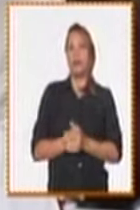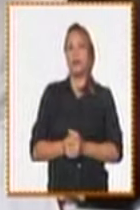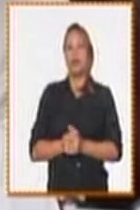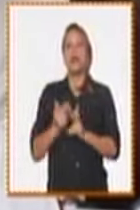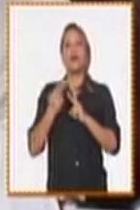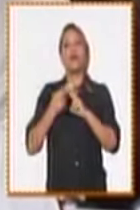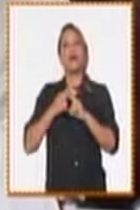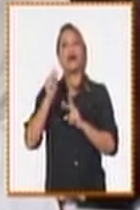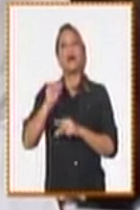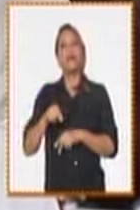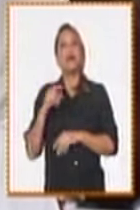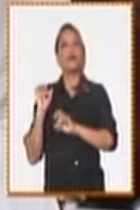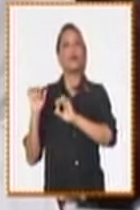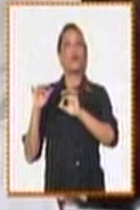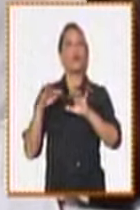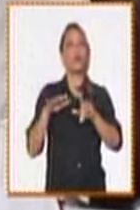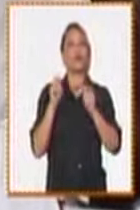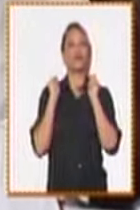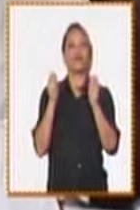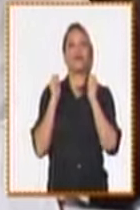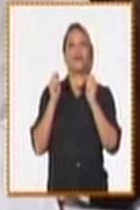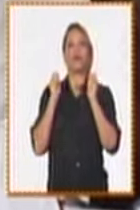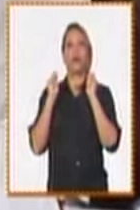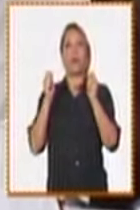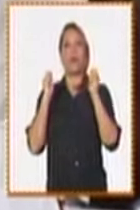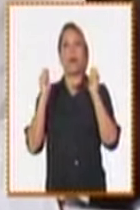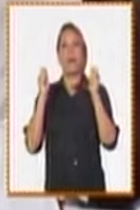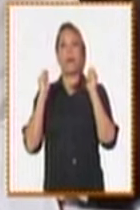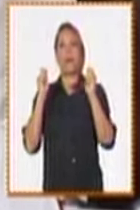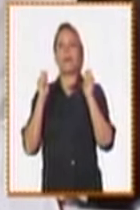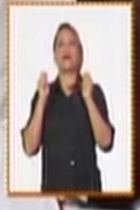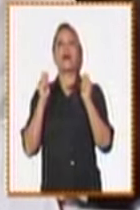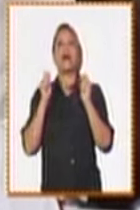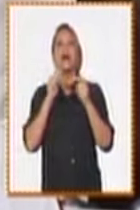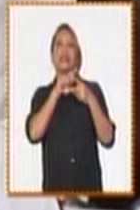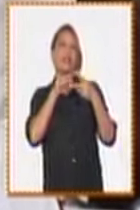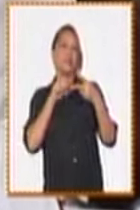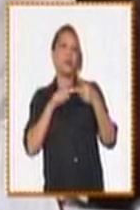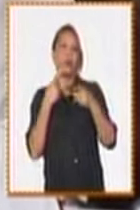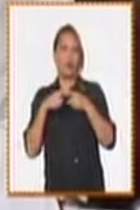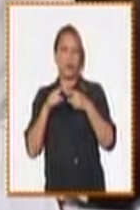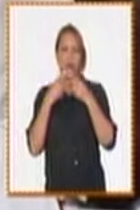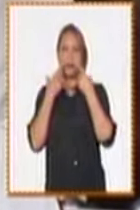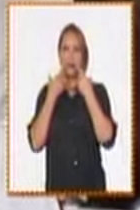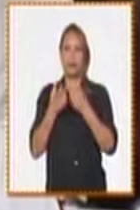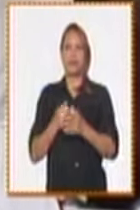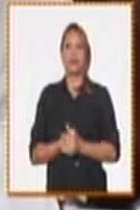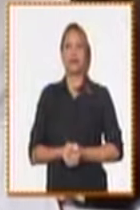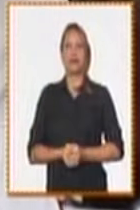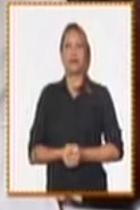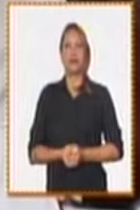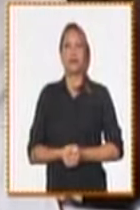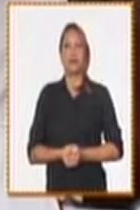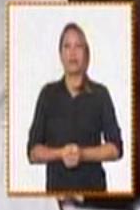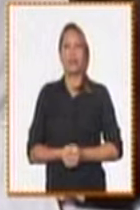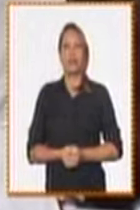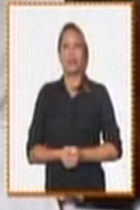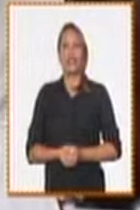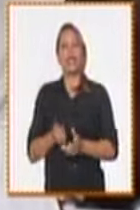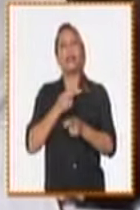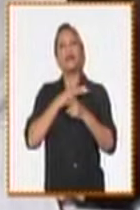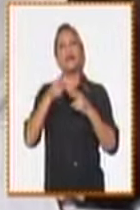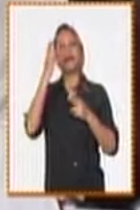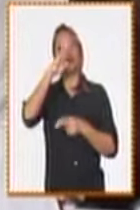se alzaron. Es la primera gran manifestación. Entonces, ahí tenemos dos bases. La historiografía cubana coincide que